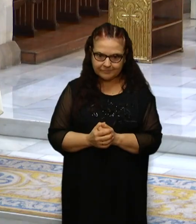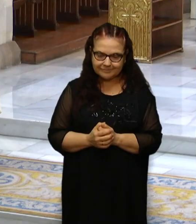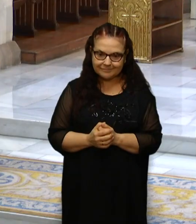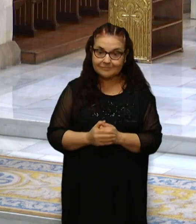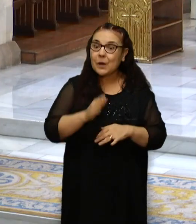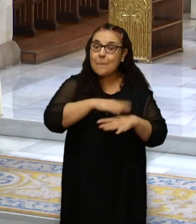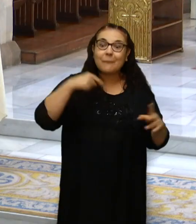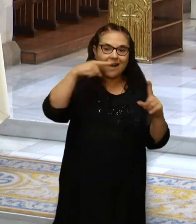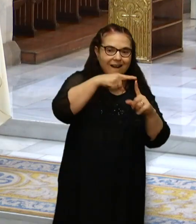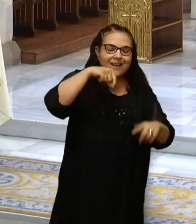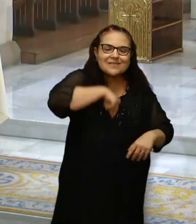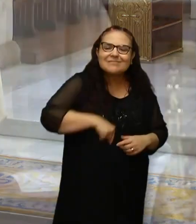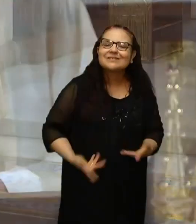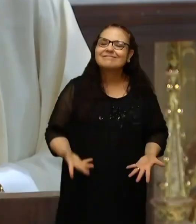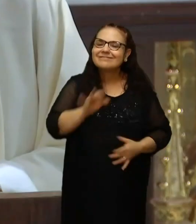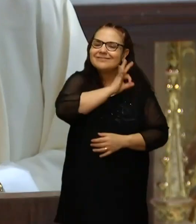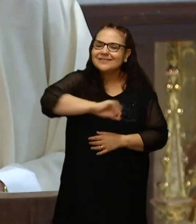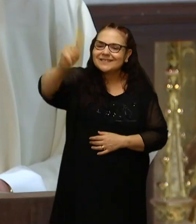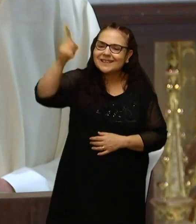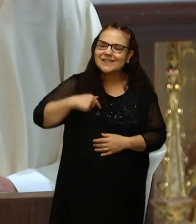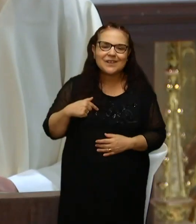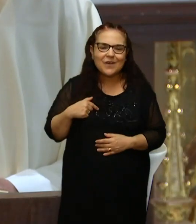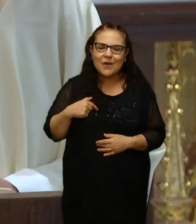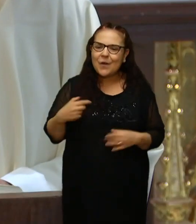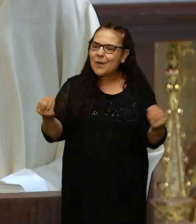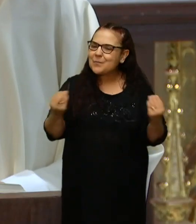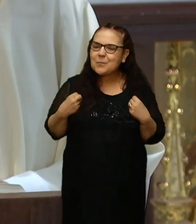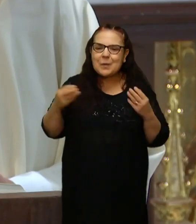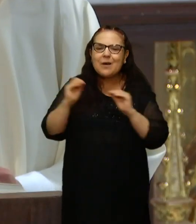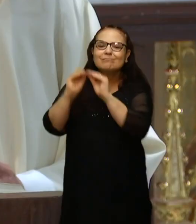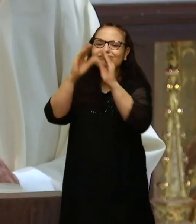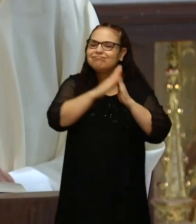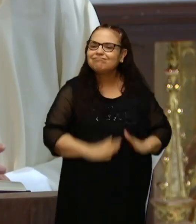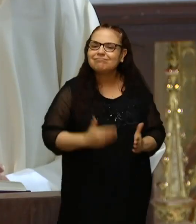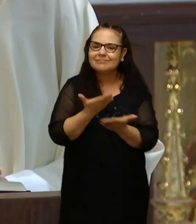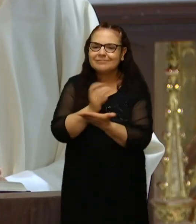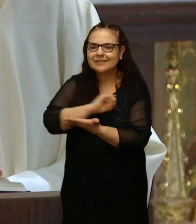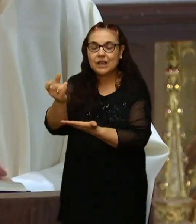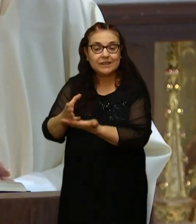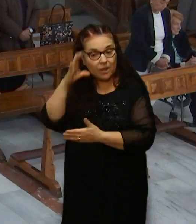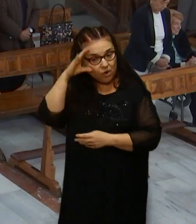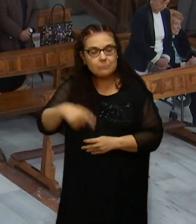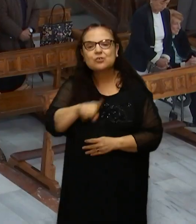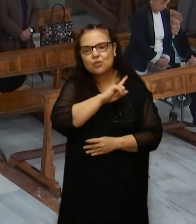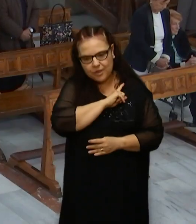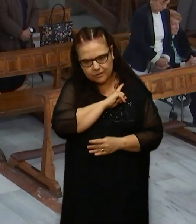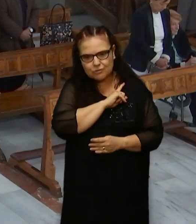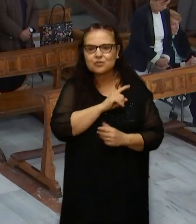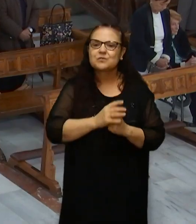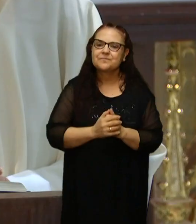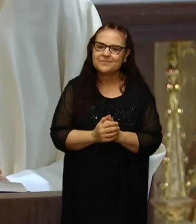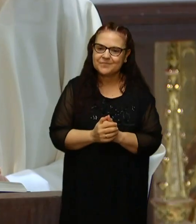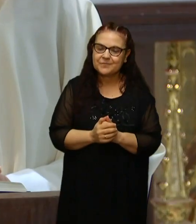Para que el Espíritu del Señor viva en su Iglesia, roguemos al Señor. Te rogamos,